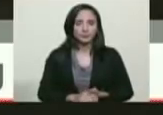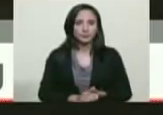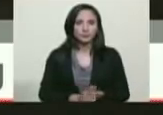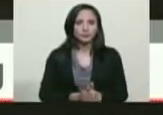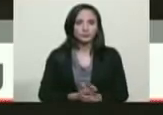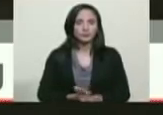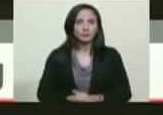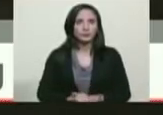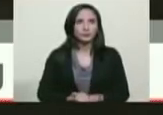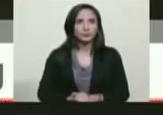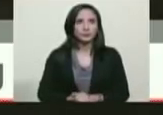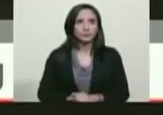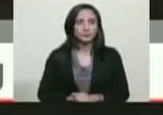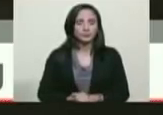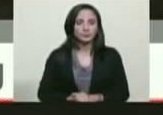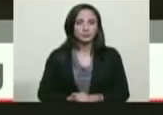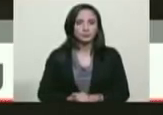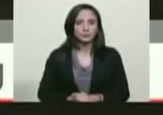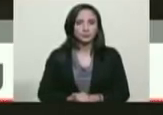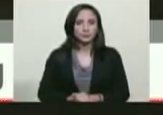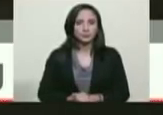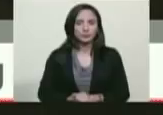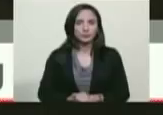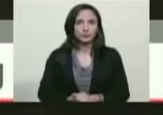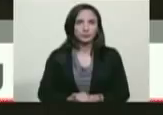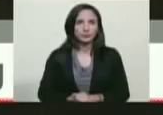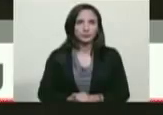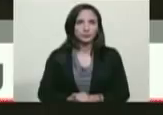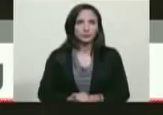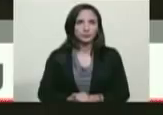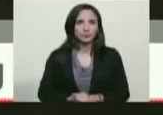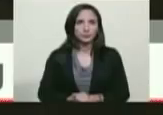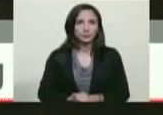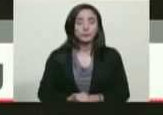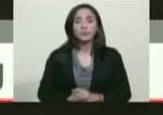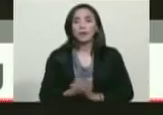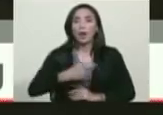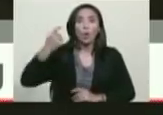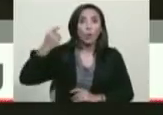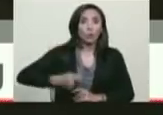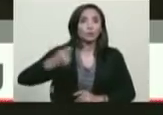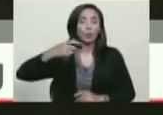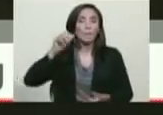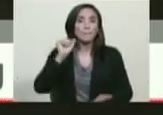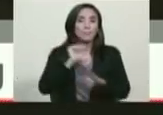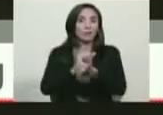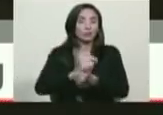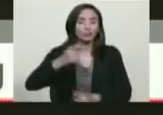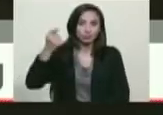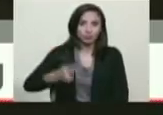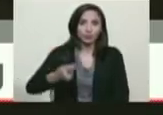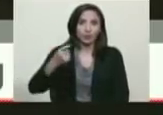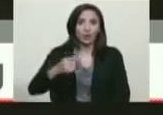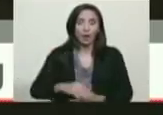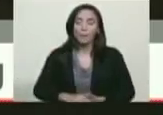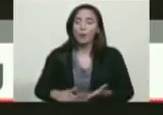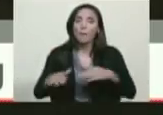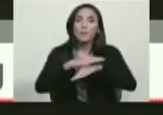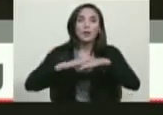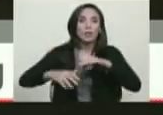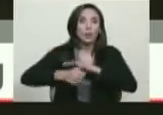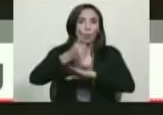Trocone, Rick Esser y Luis Urdaneta a los fines de su enjuiciamiento penal con la actuación del Ministerio